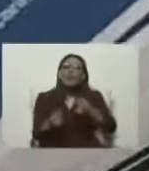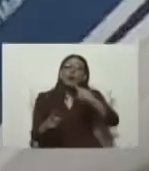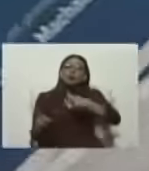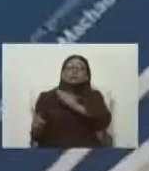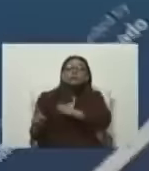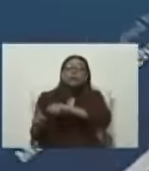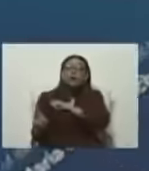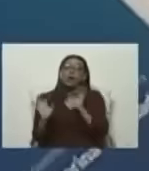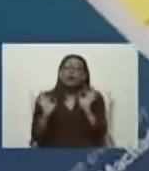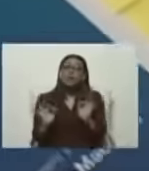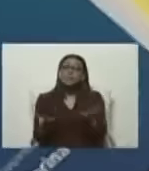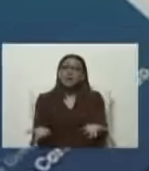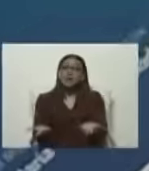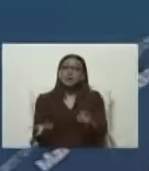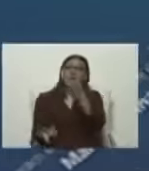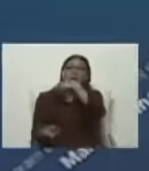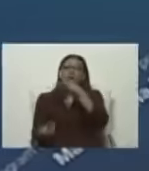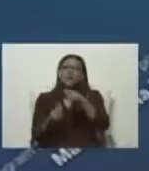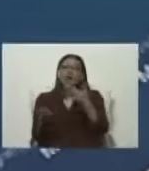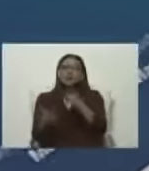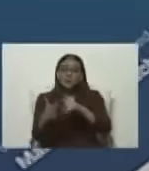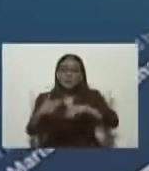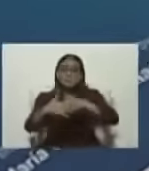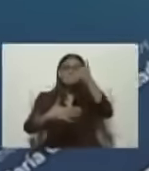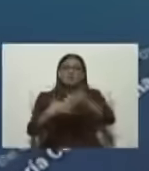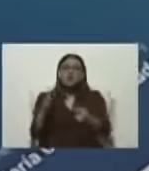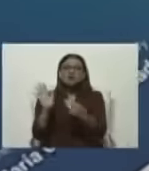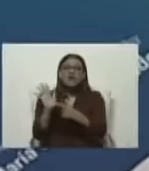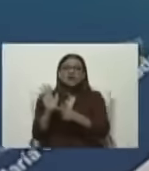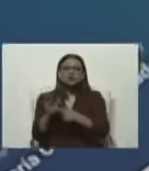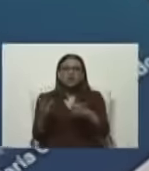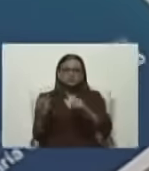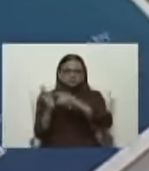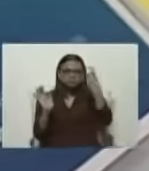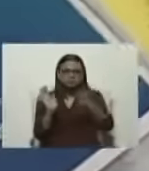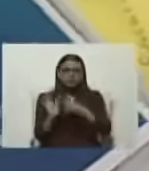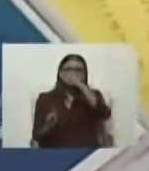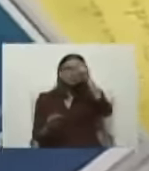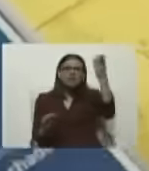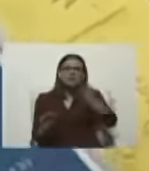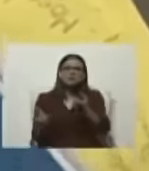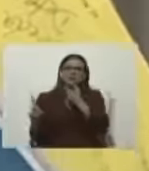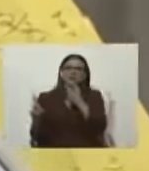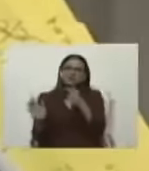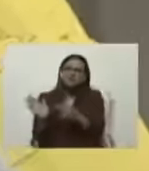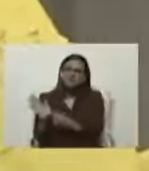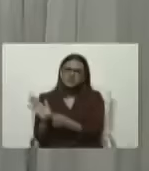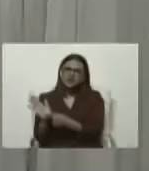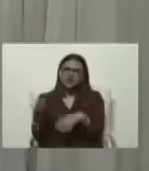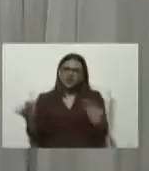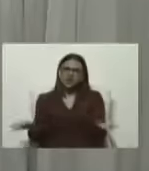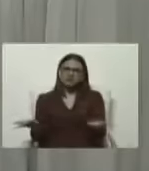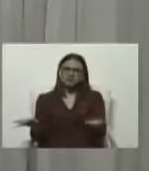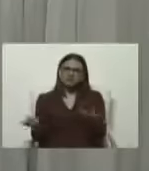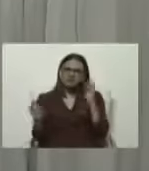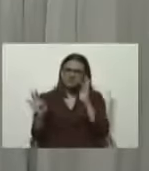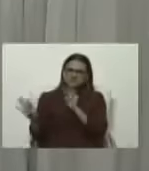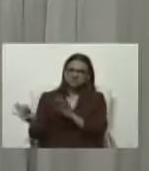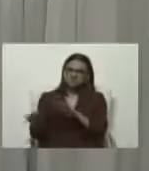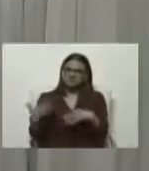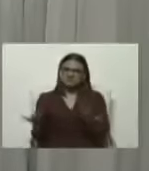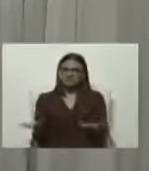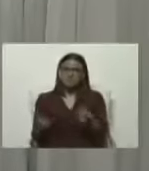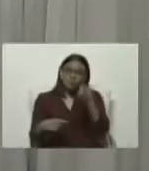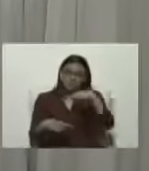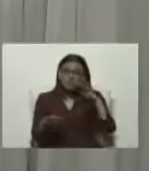Venezuela, Land of Grace. Tiene algunos pasajes tragicómicos, no sé si ustedes lo vieron.